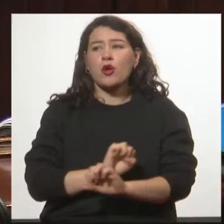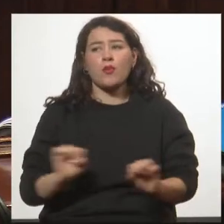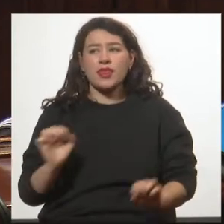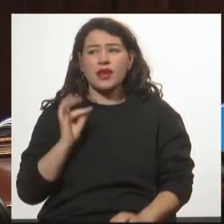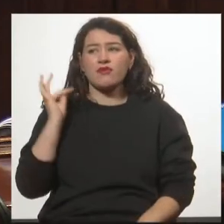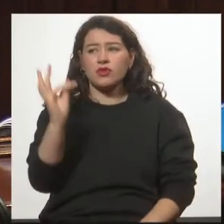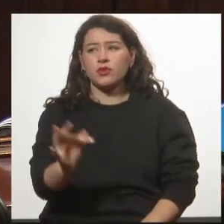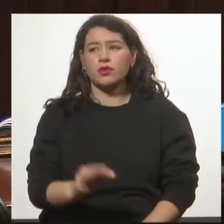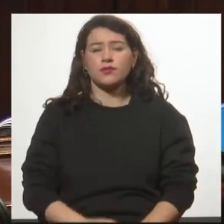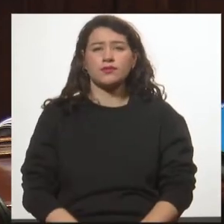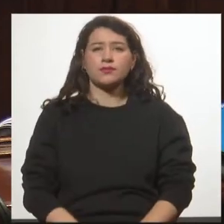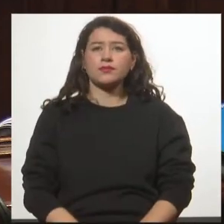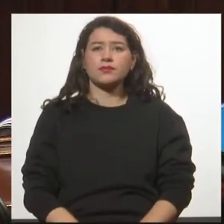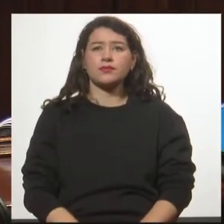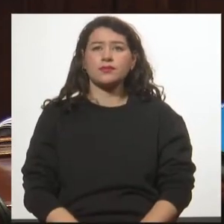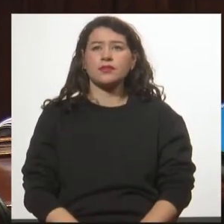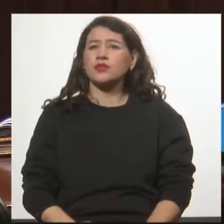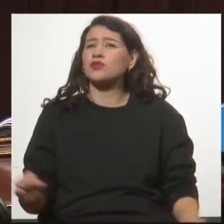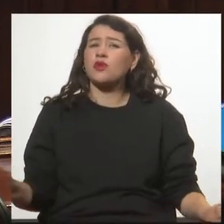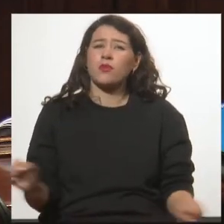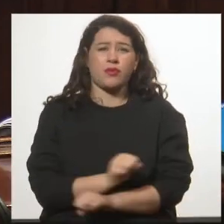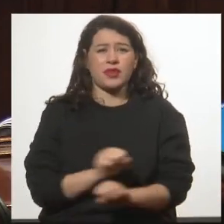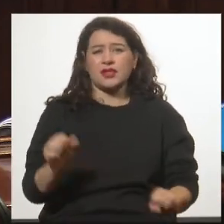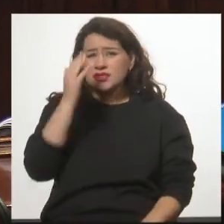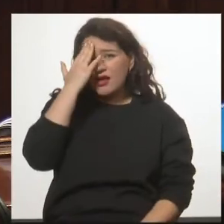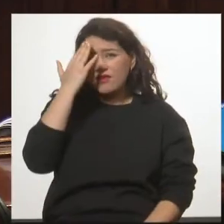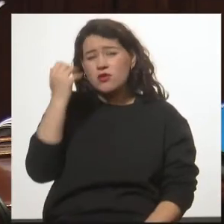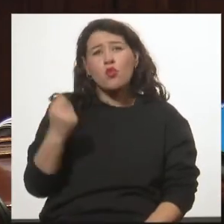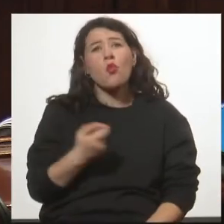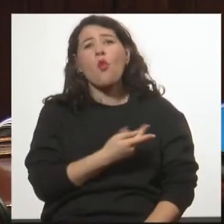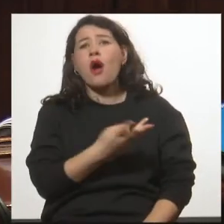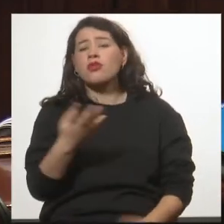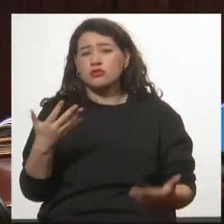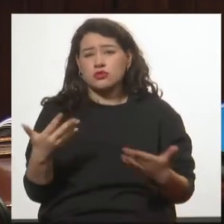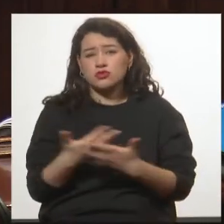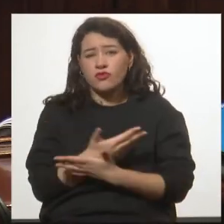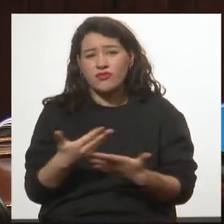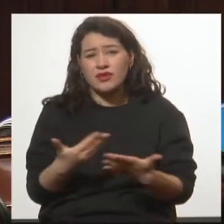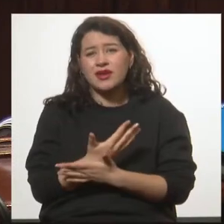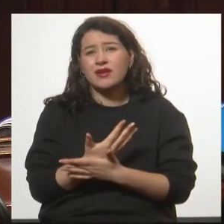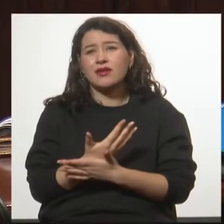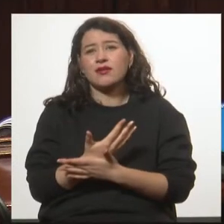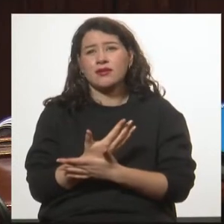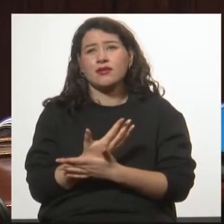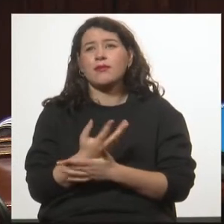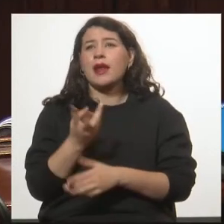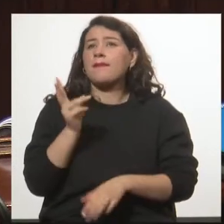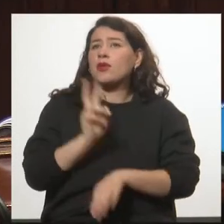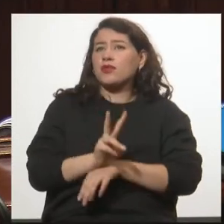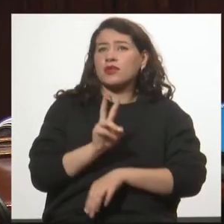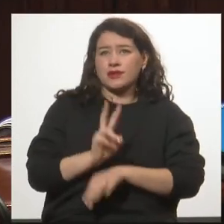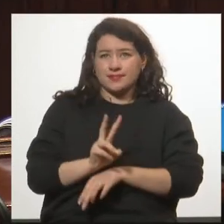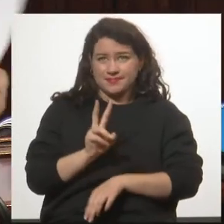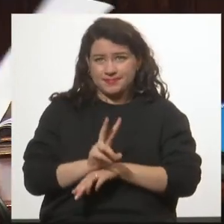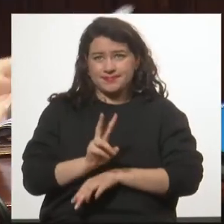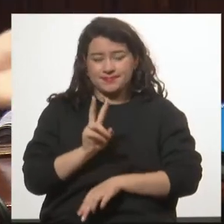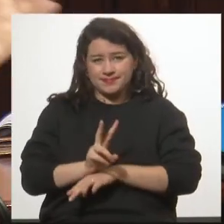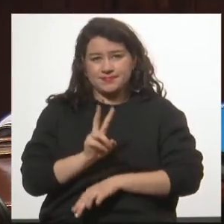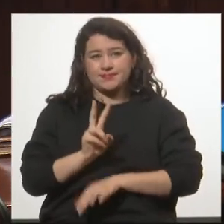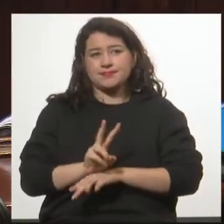futuro logro que es incalculable el daño que se le ha hecho para proteger el interés